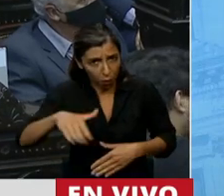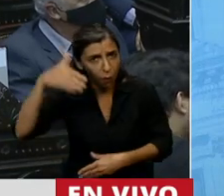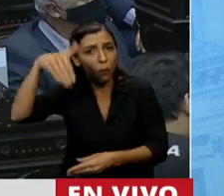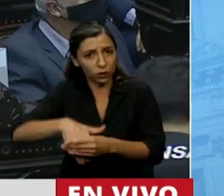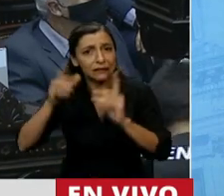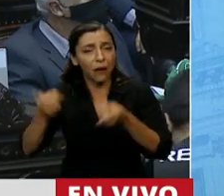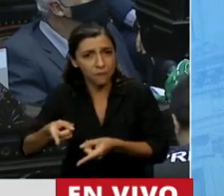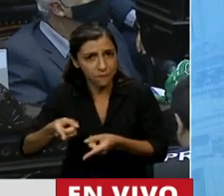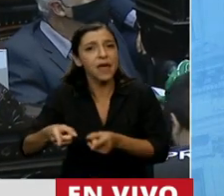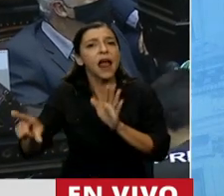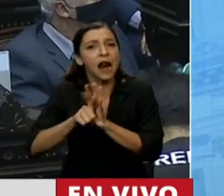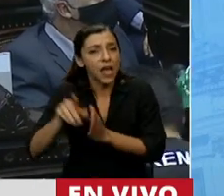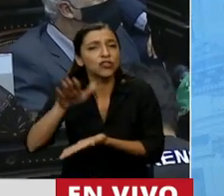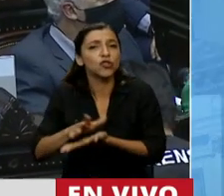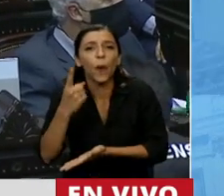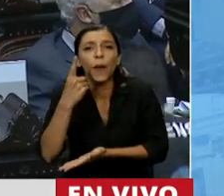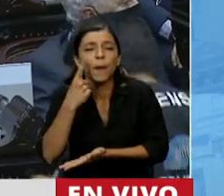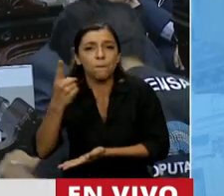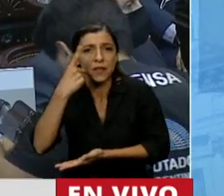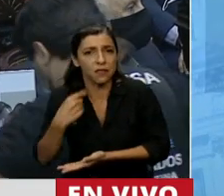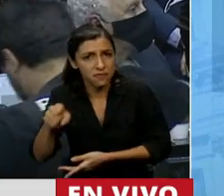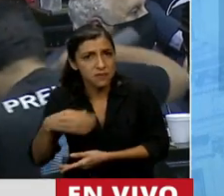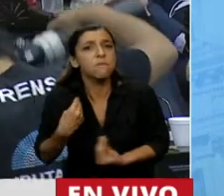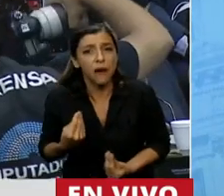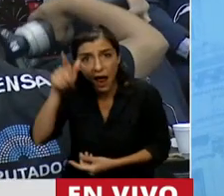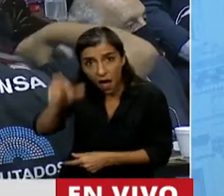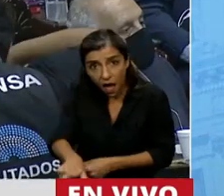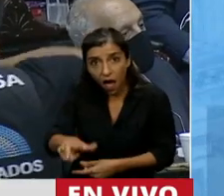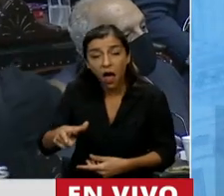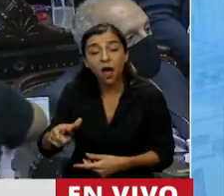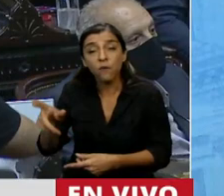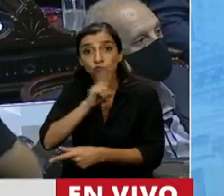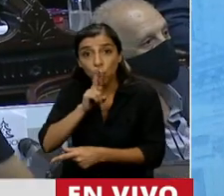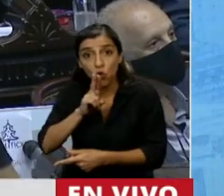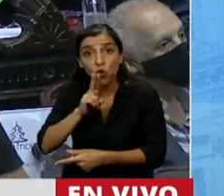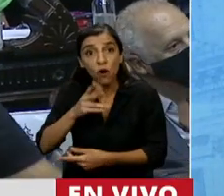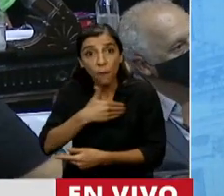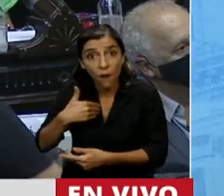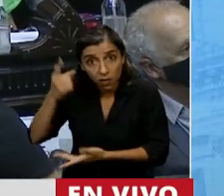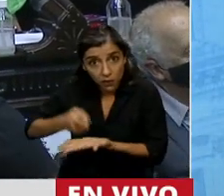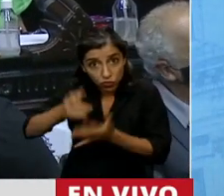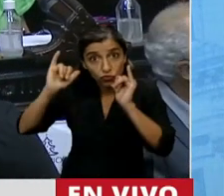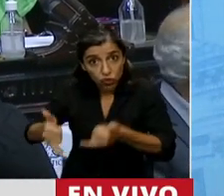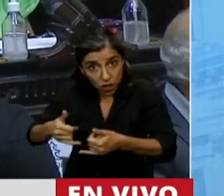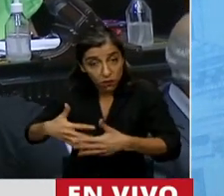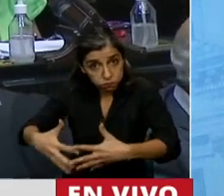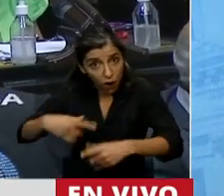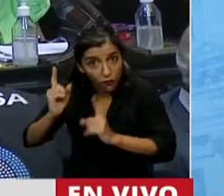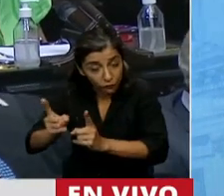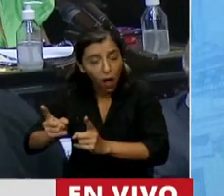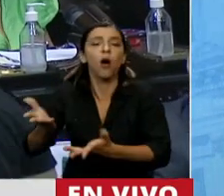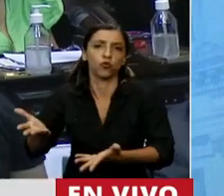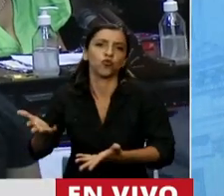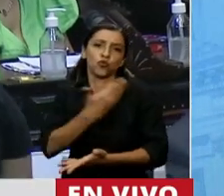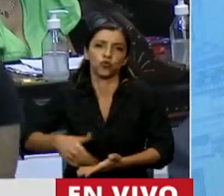esa maternidad deseada esté protegida y cuidada como debe ser con el apoyo del Estado. Porque